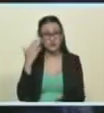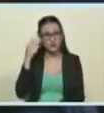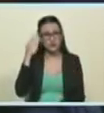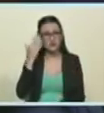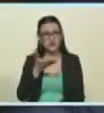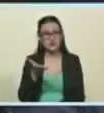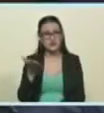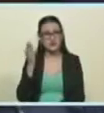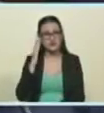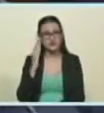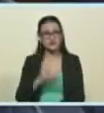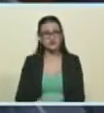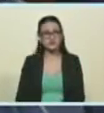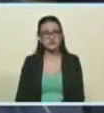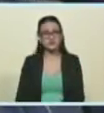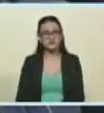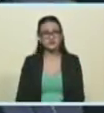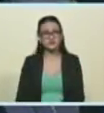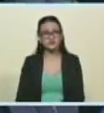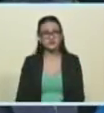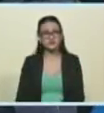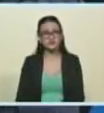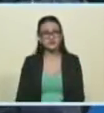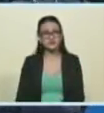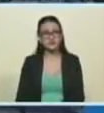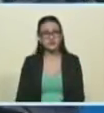los Benavides.